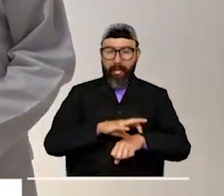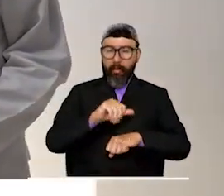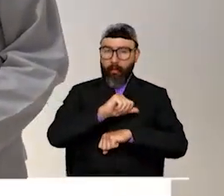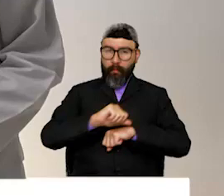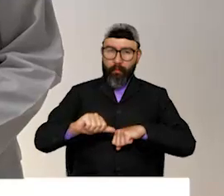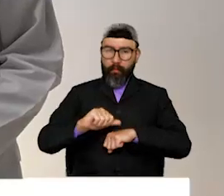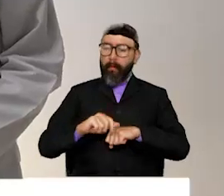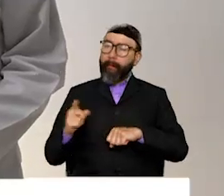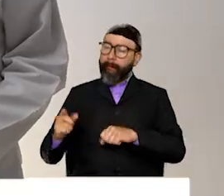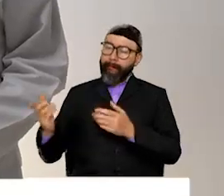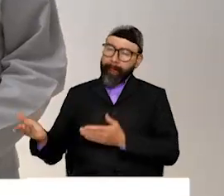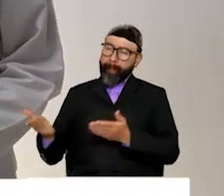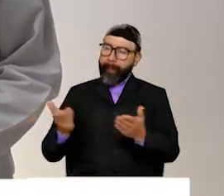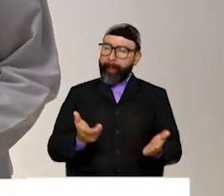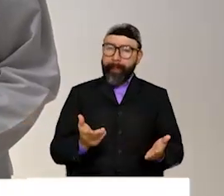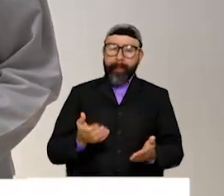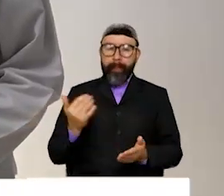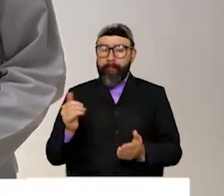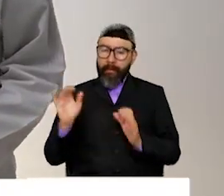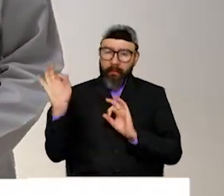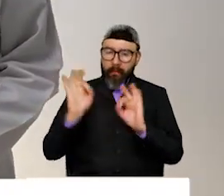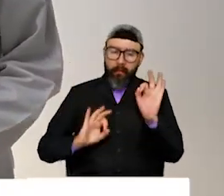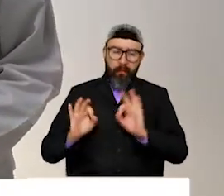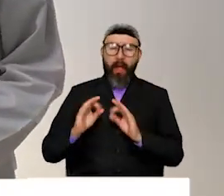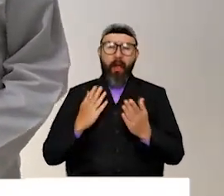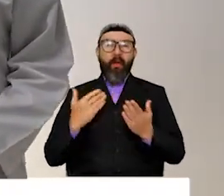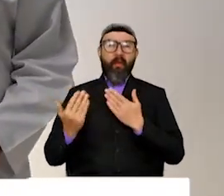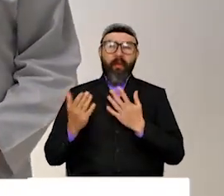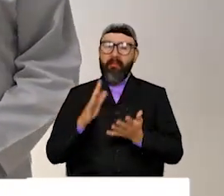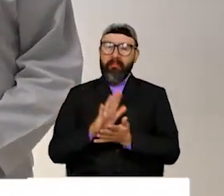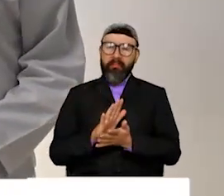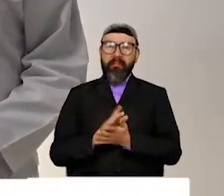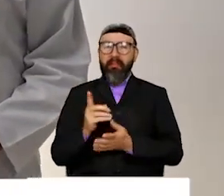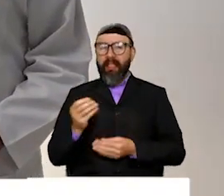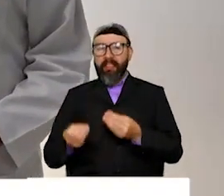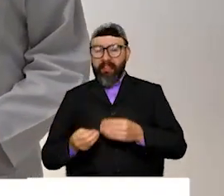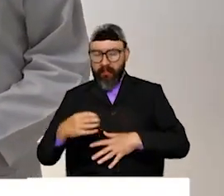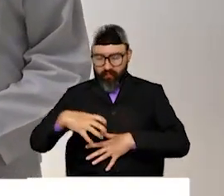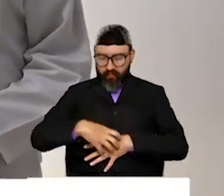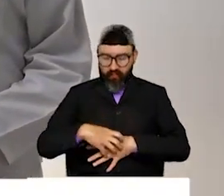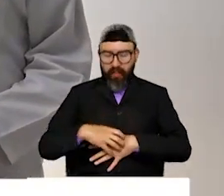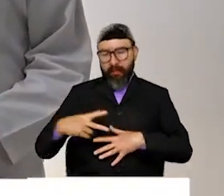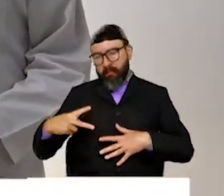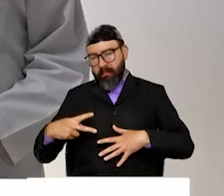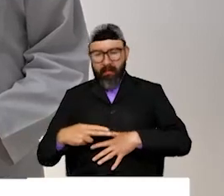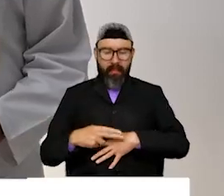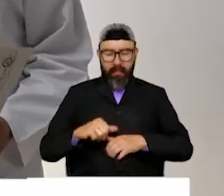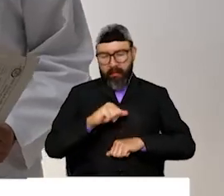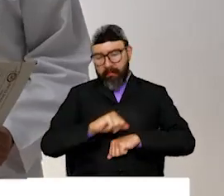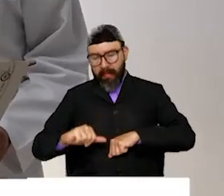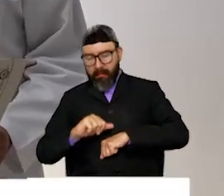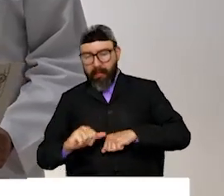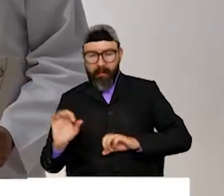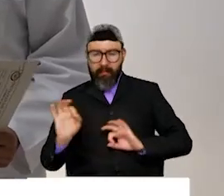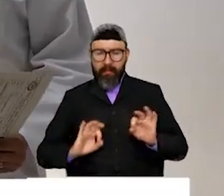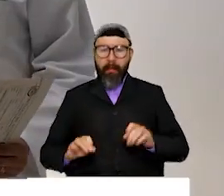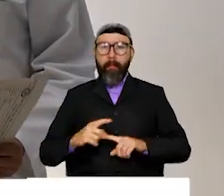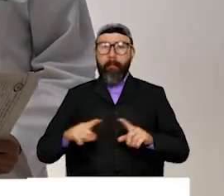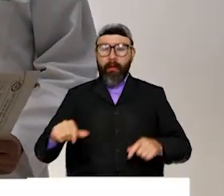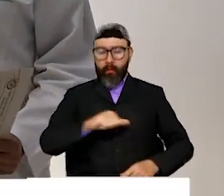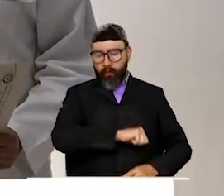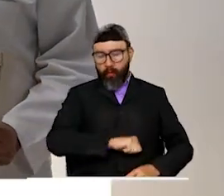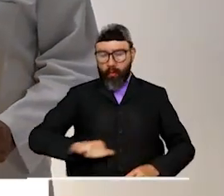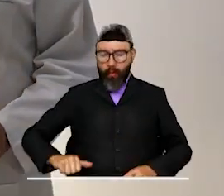ingresó pues muy confiado en lo que se iba a hacer, que era retirar la masa, pero cuando abre allí y